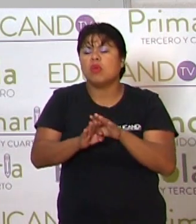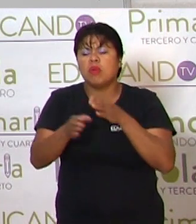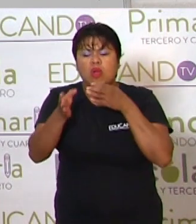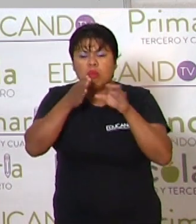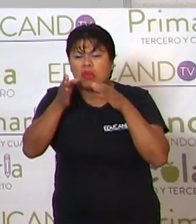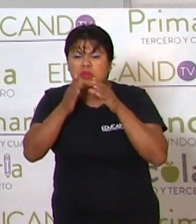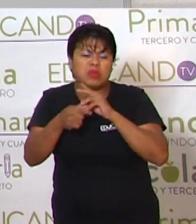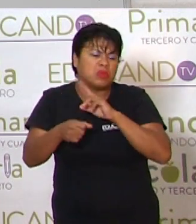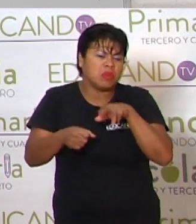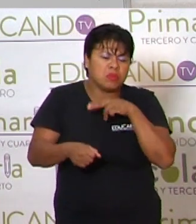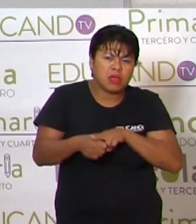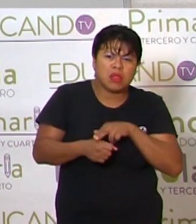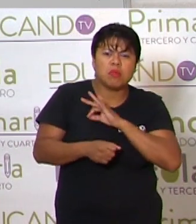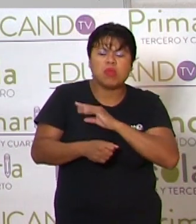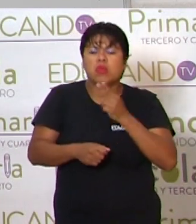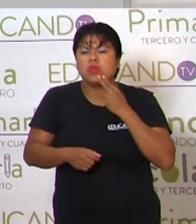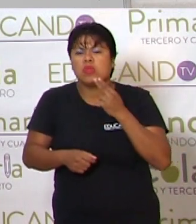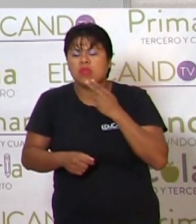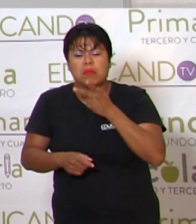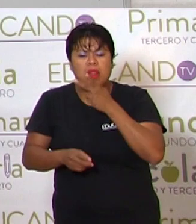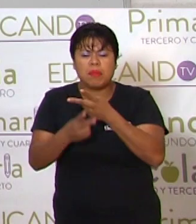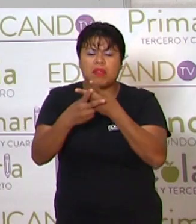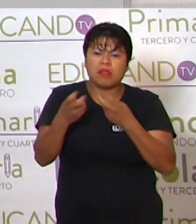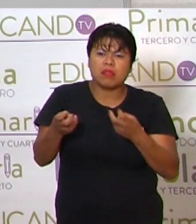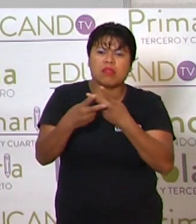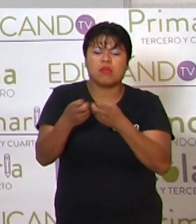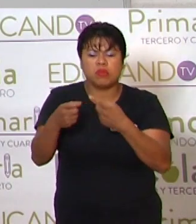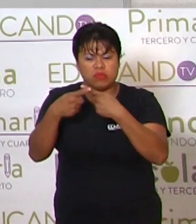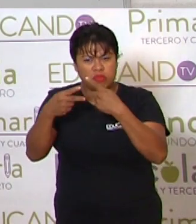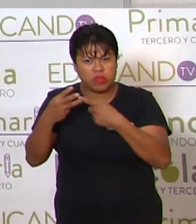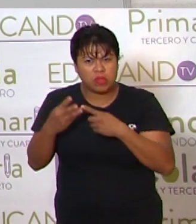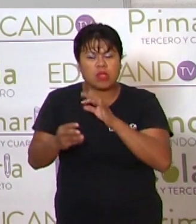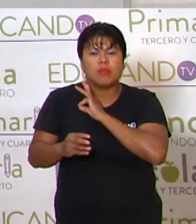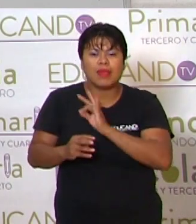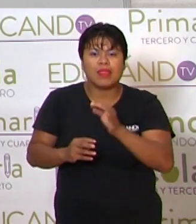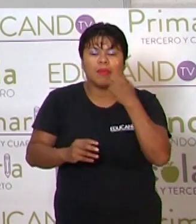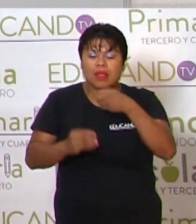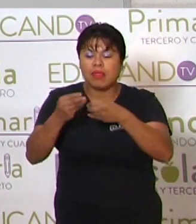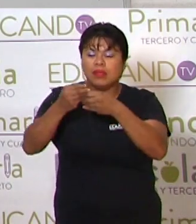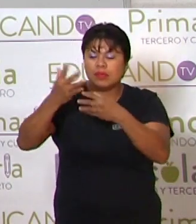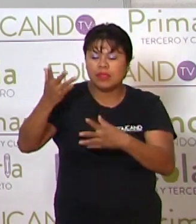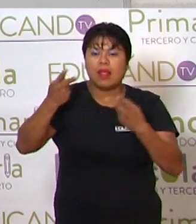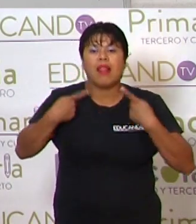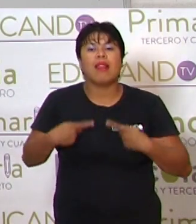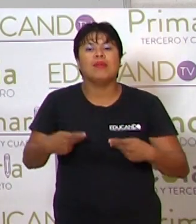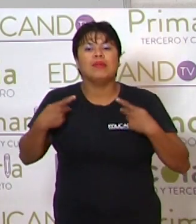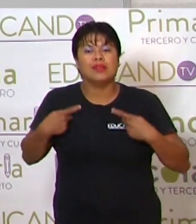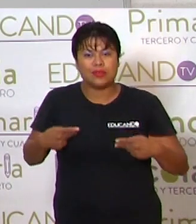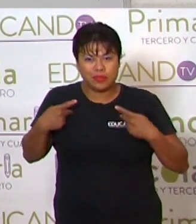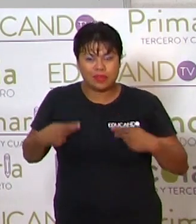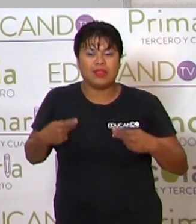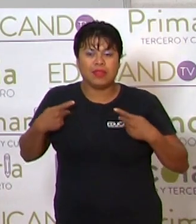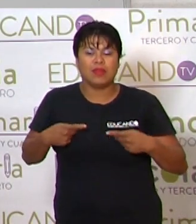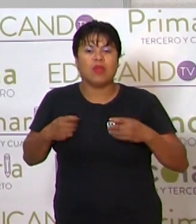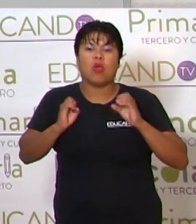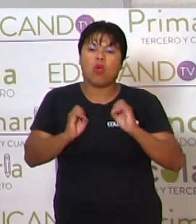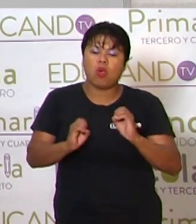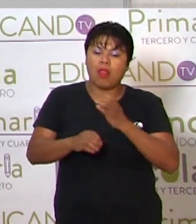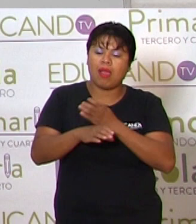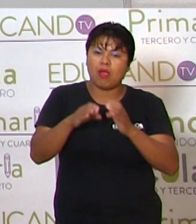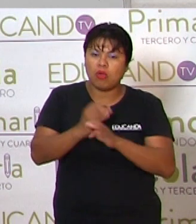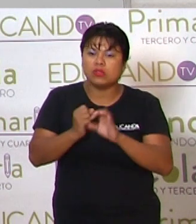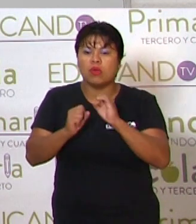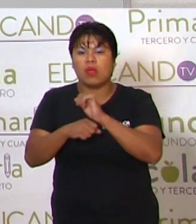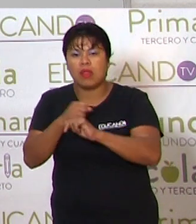conversación común donde puedes utilizar algunos adjetivos, bien, que te van a permitir describir a la persona, a la persona o a la cosa